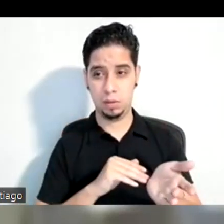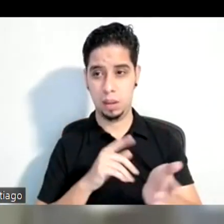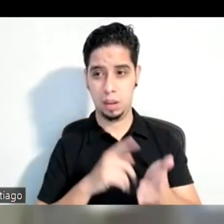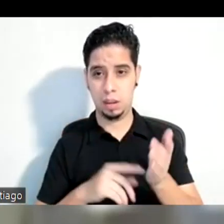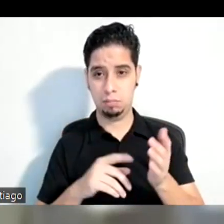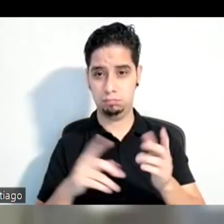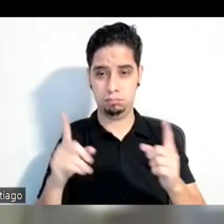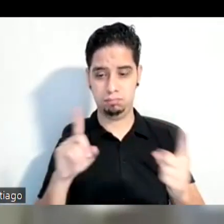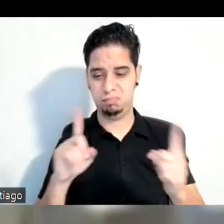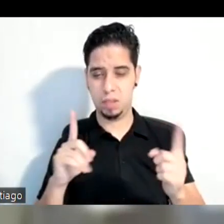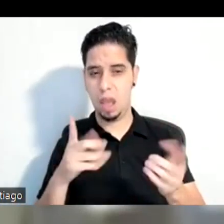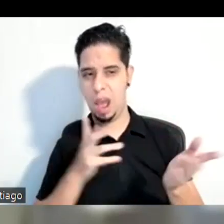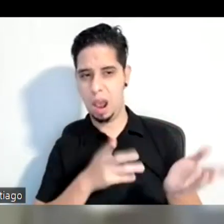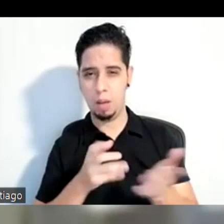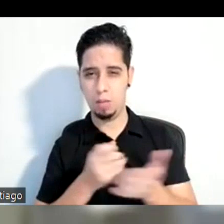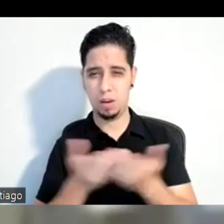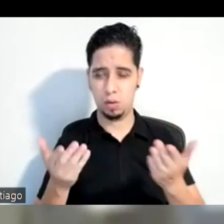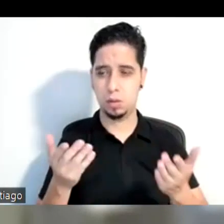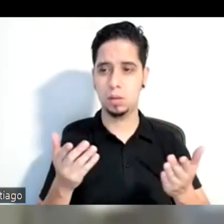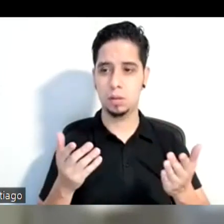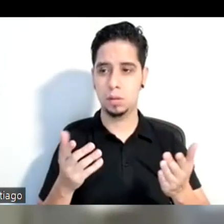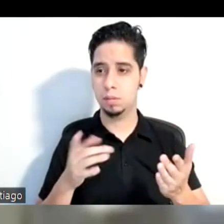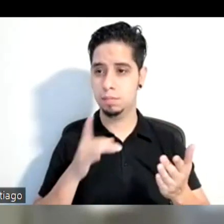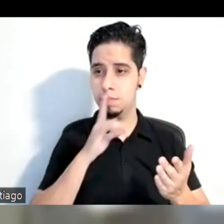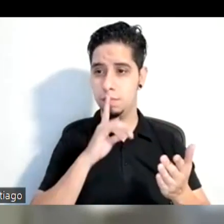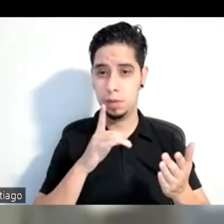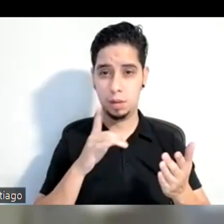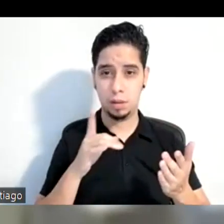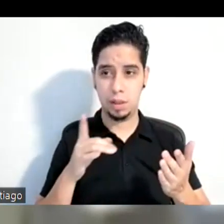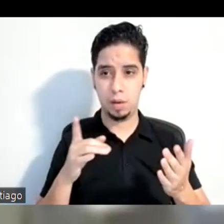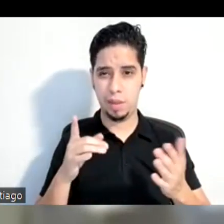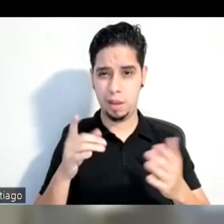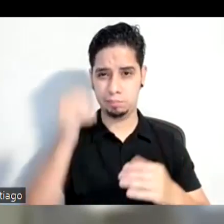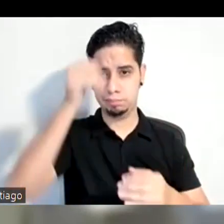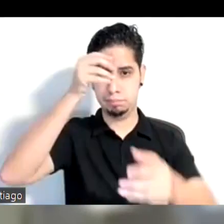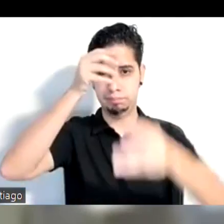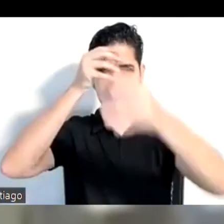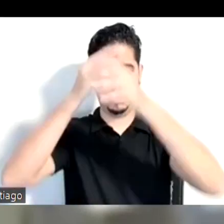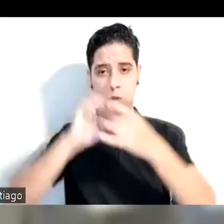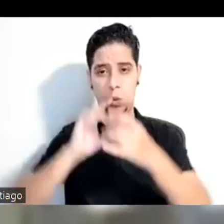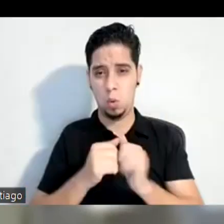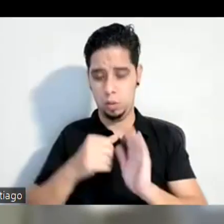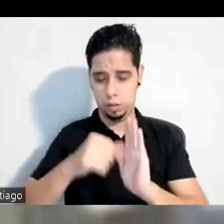muchas cosas a ella. Es una titana en la cirugía,